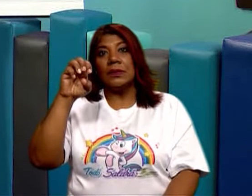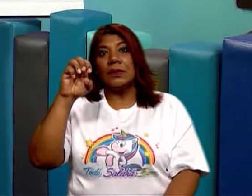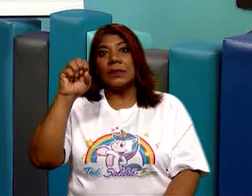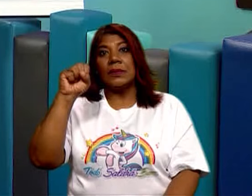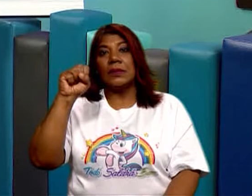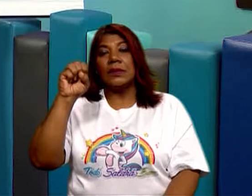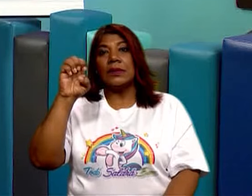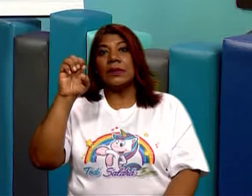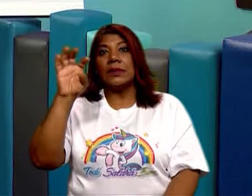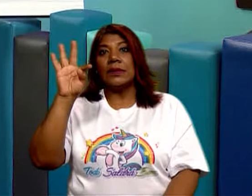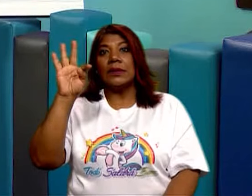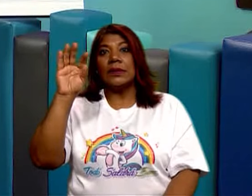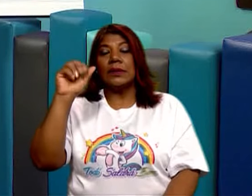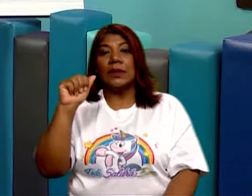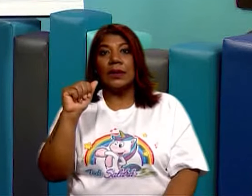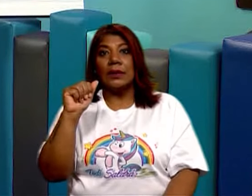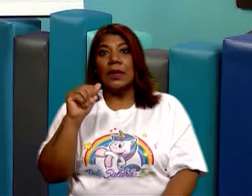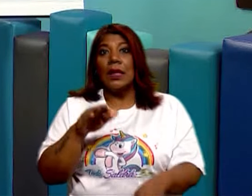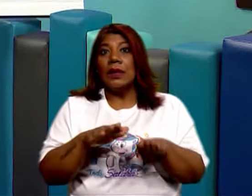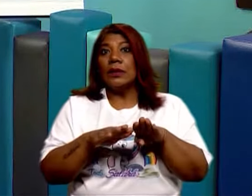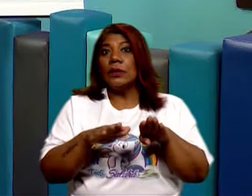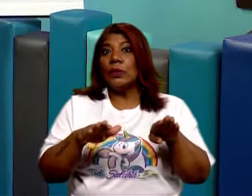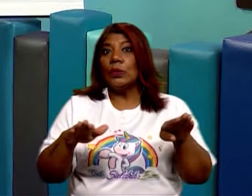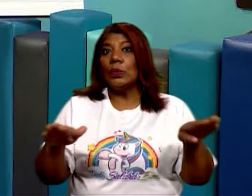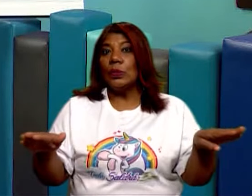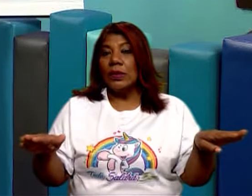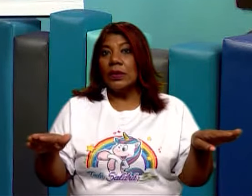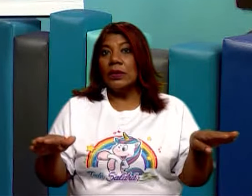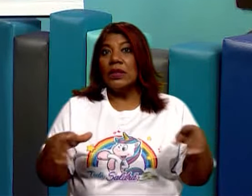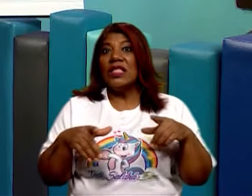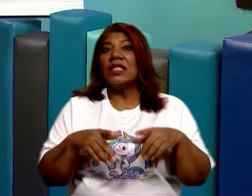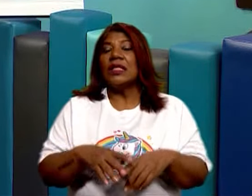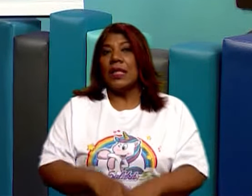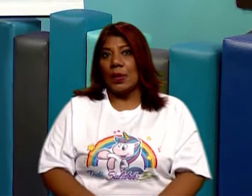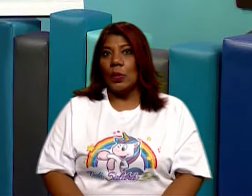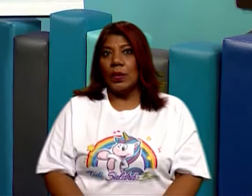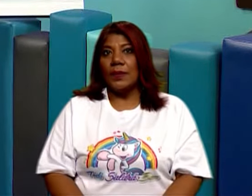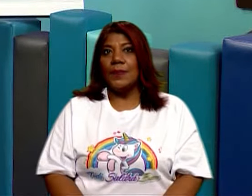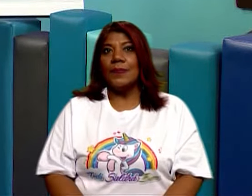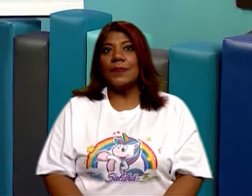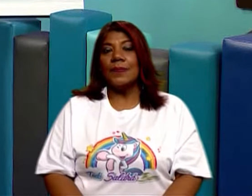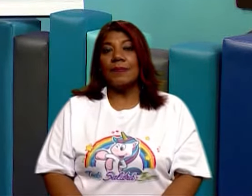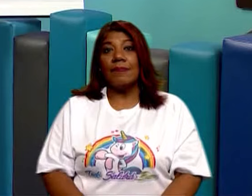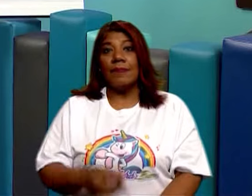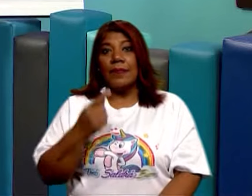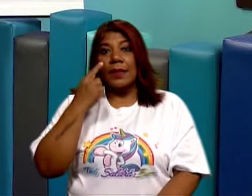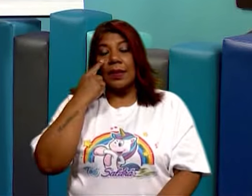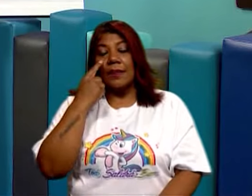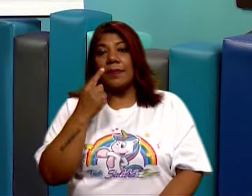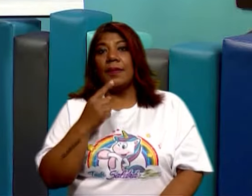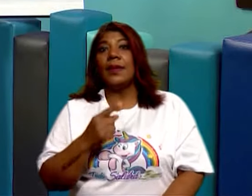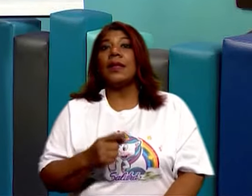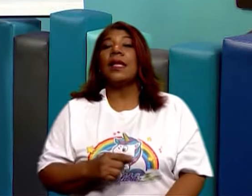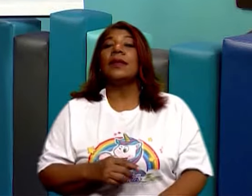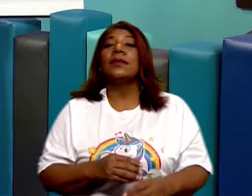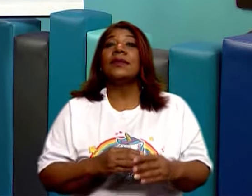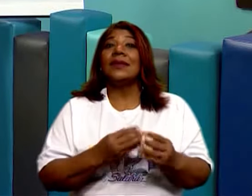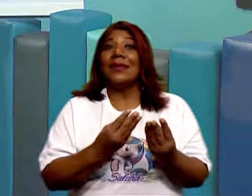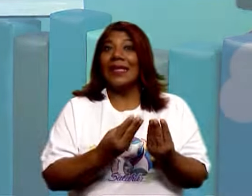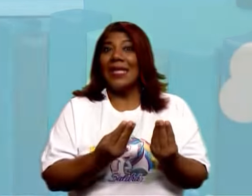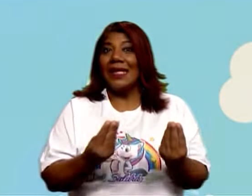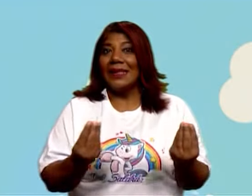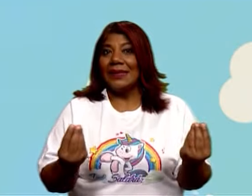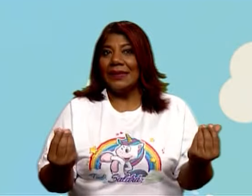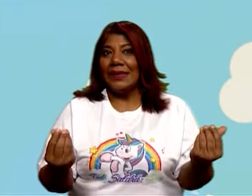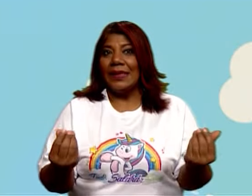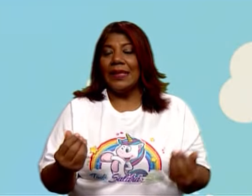montaña o en un lugar plano llamado llanura. Vamos a ver, las tierras bajas de